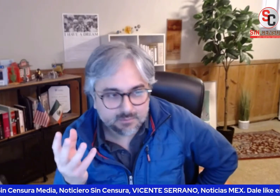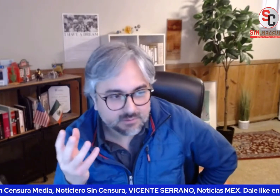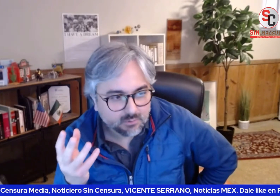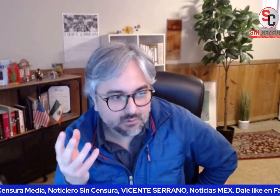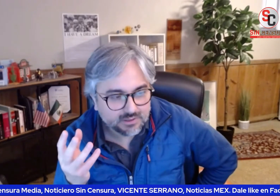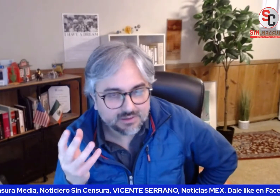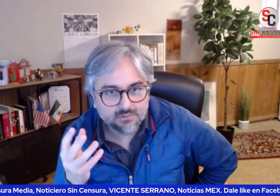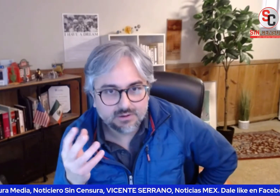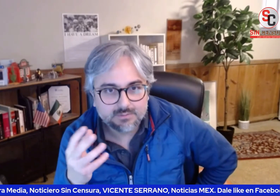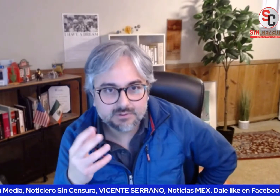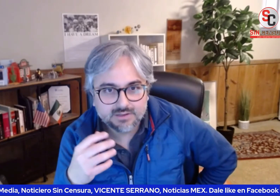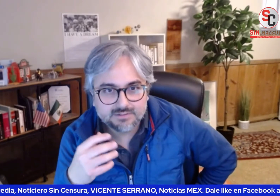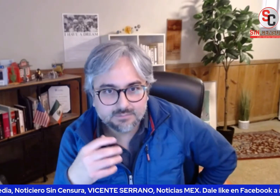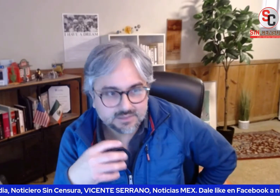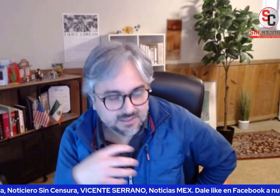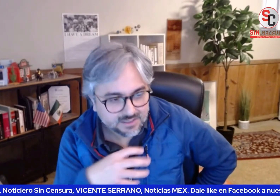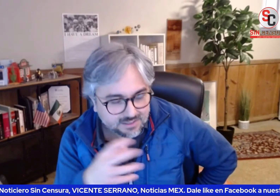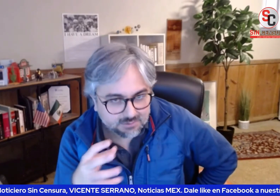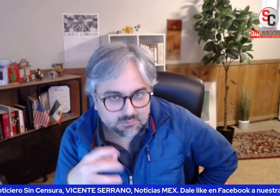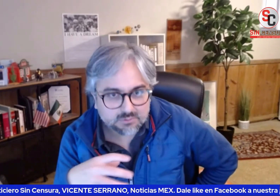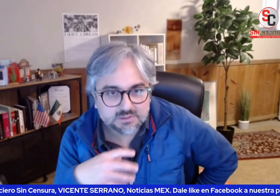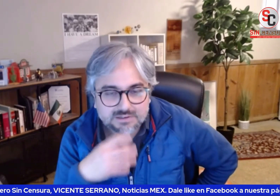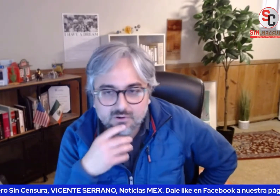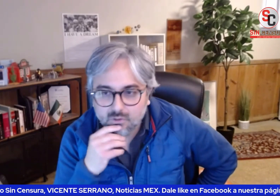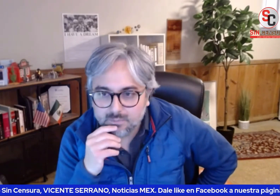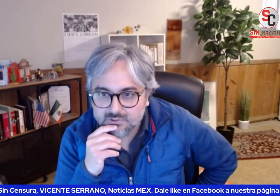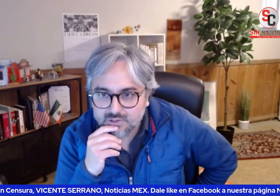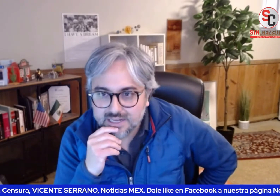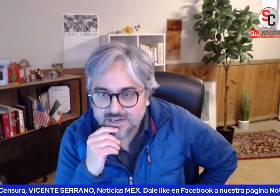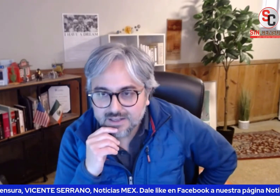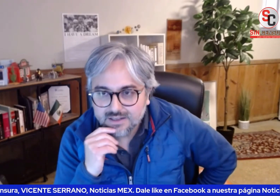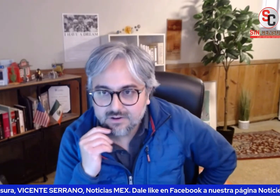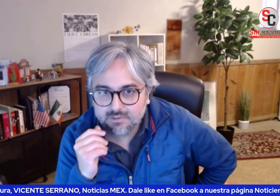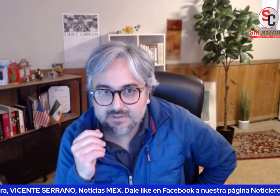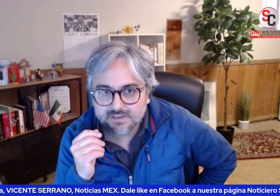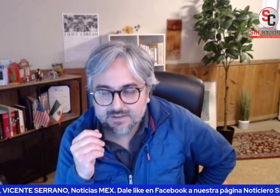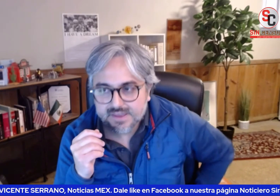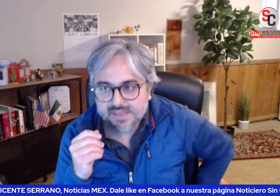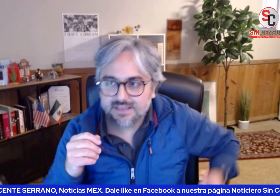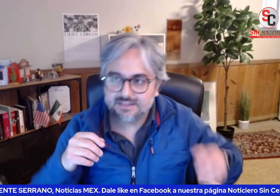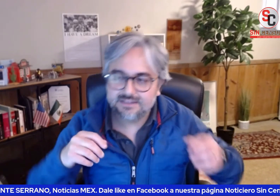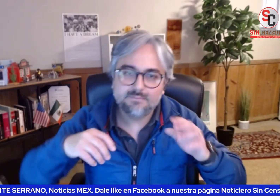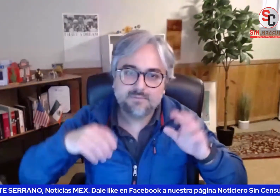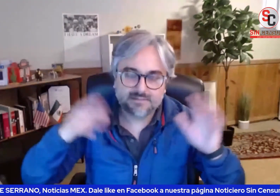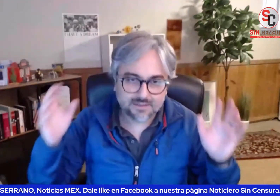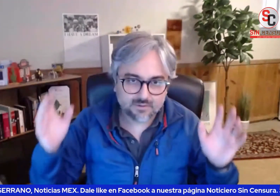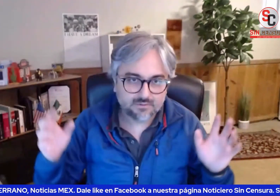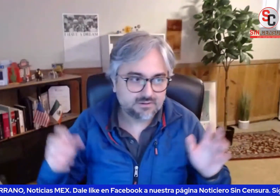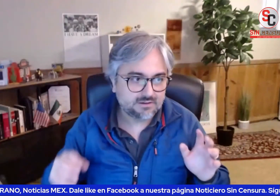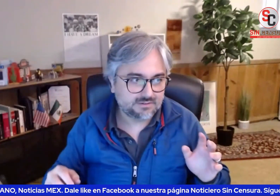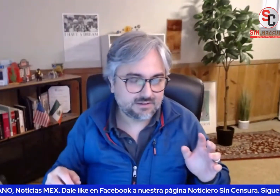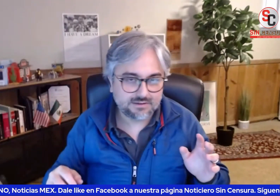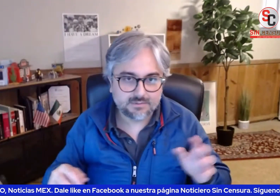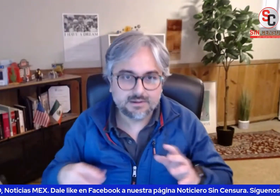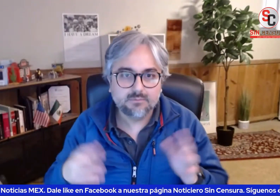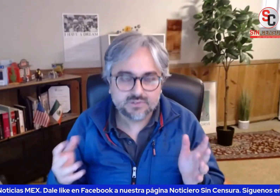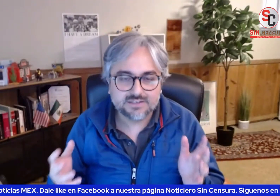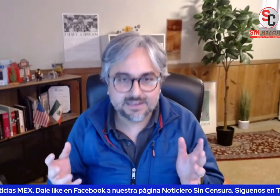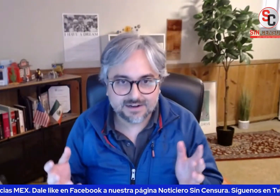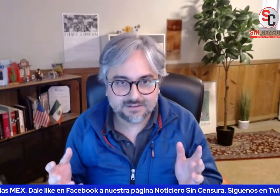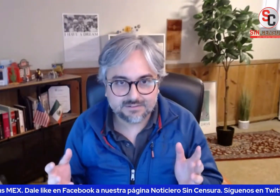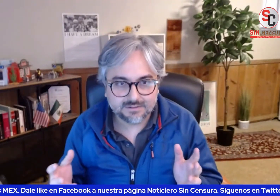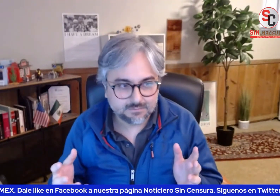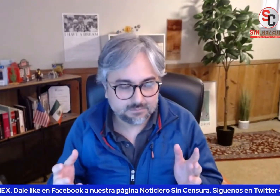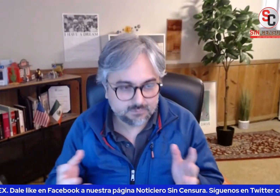por ejemplo, a mi esposa o a personas en mi círculo personal, cómo es que en el pasado se libraban